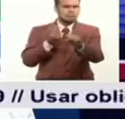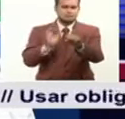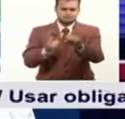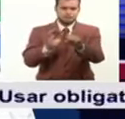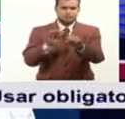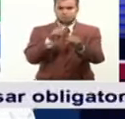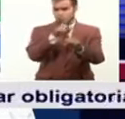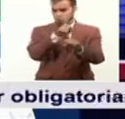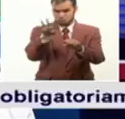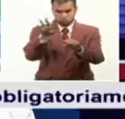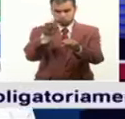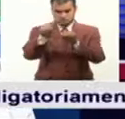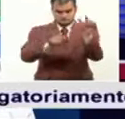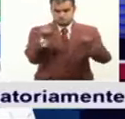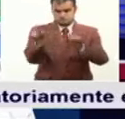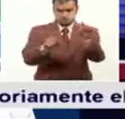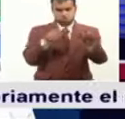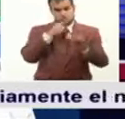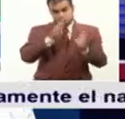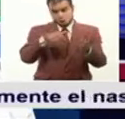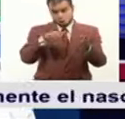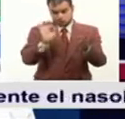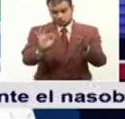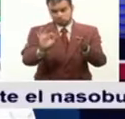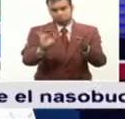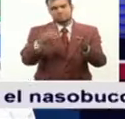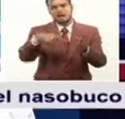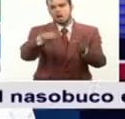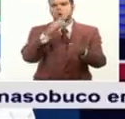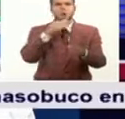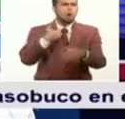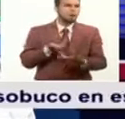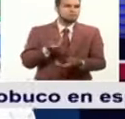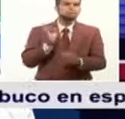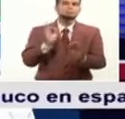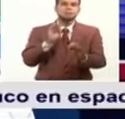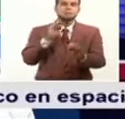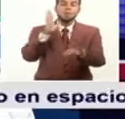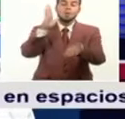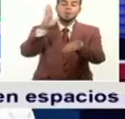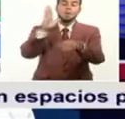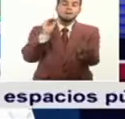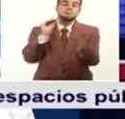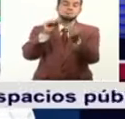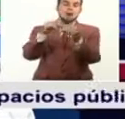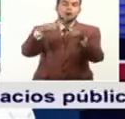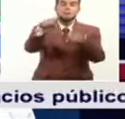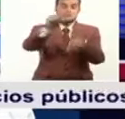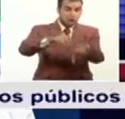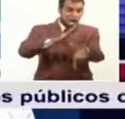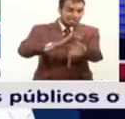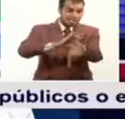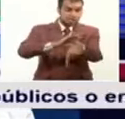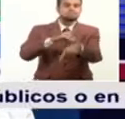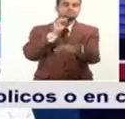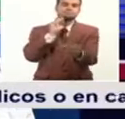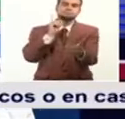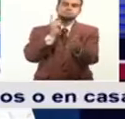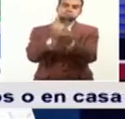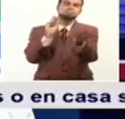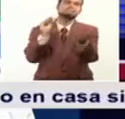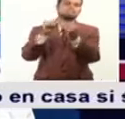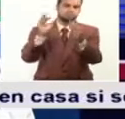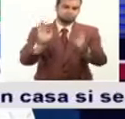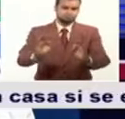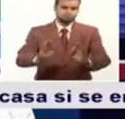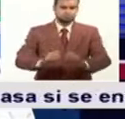de hoy fallecidas, era contacto de un caso confirmado previamente. Y por el protocolo se sabe que